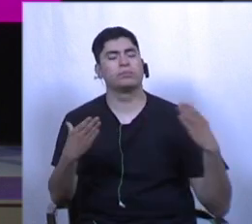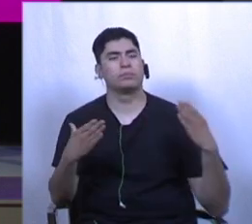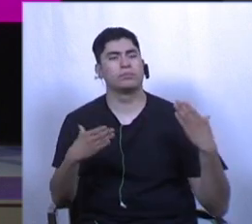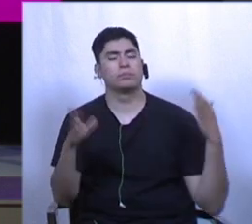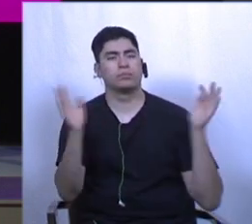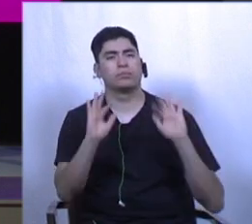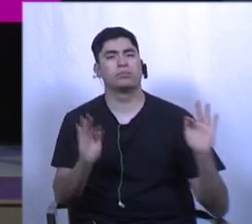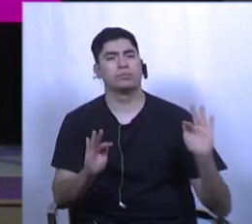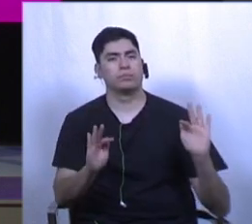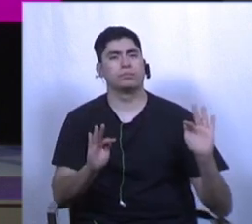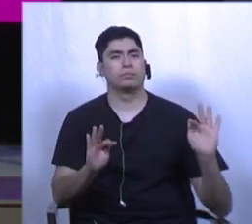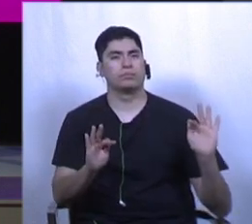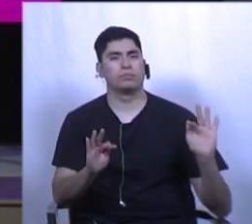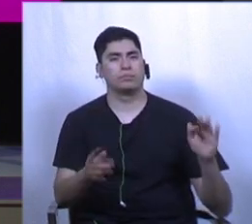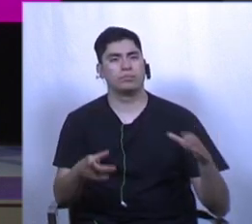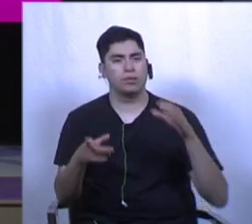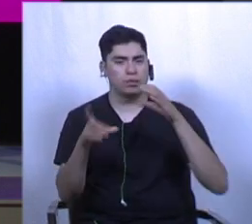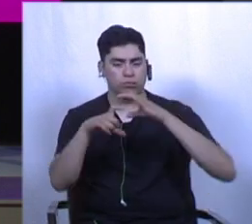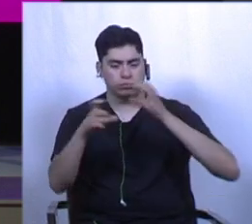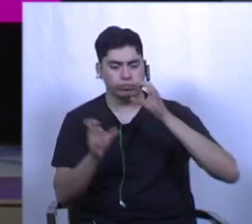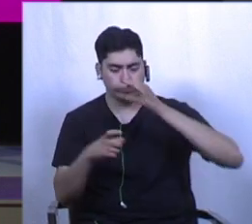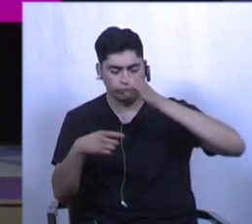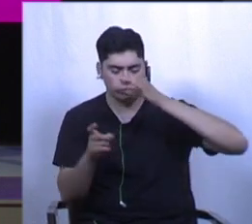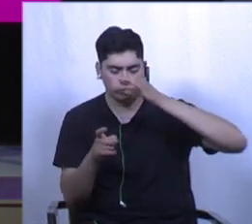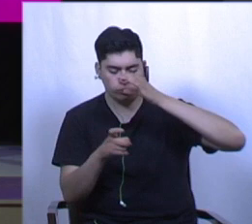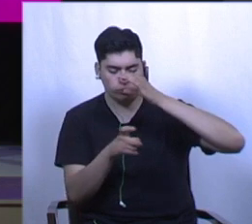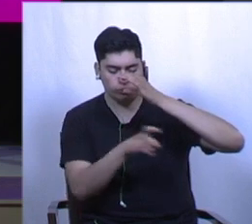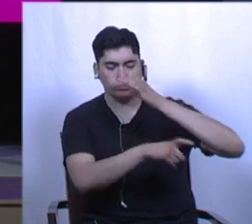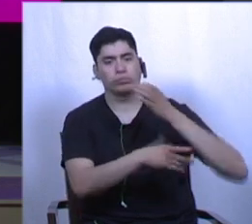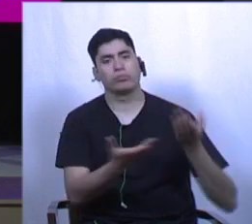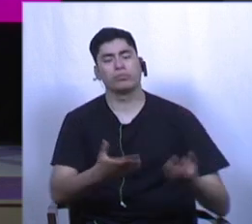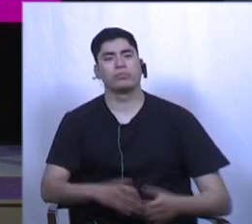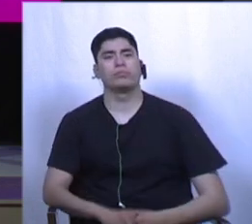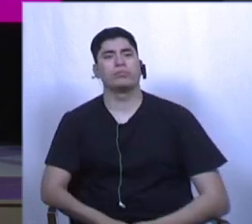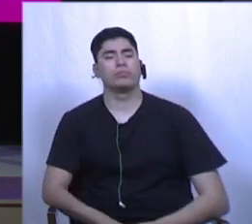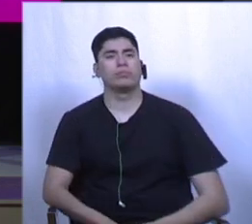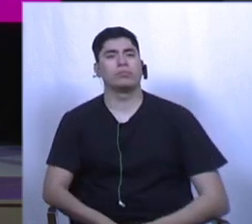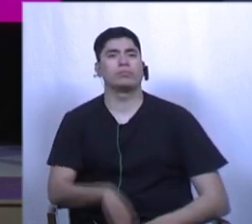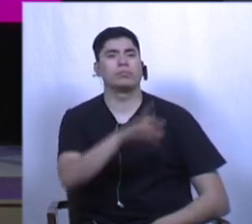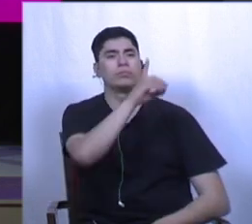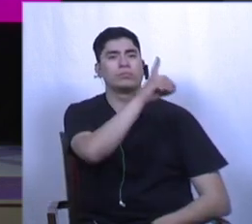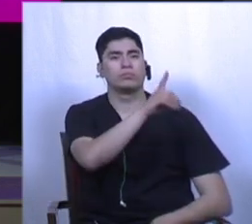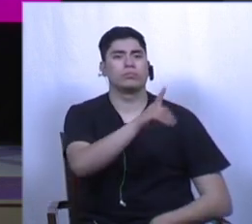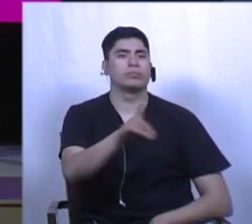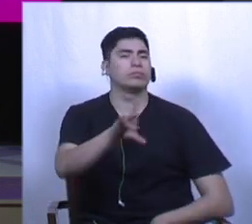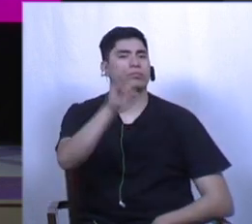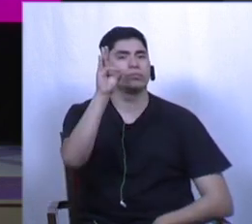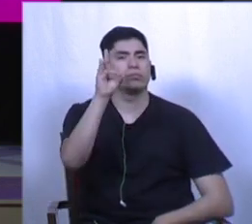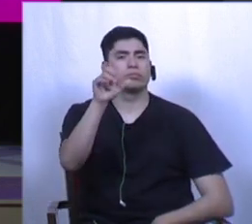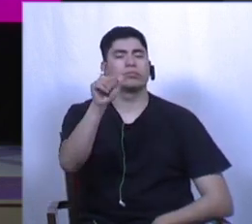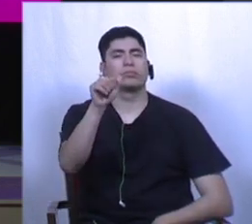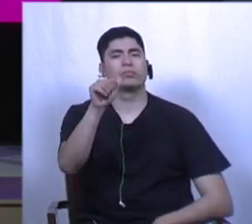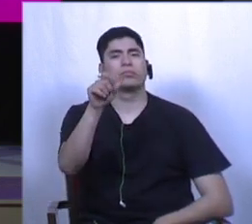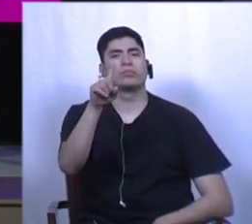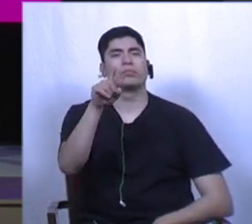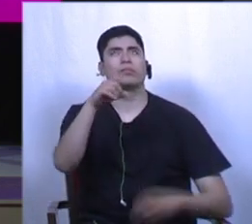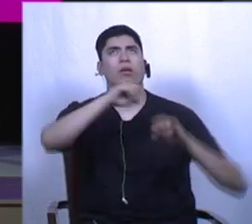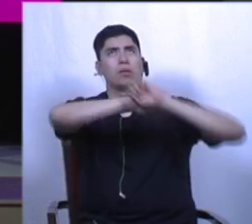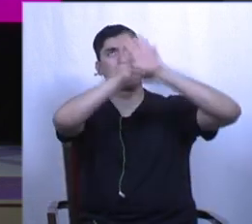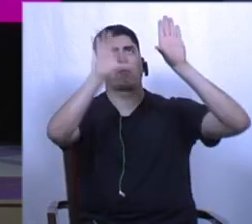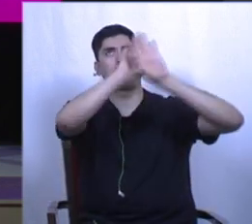la microbiología es la última ciencia del Big Data. Hemos descubierto números astronómicos que incluso hoy en